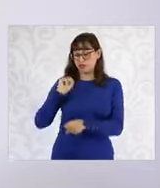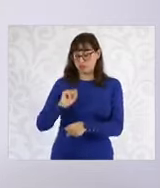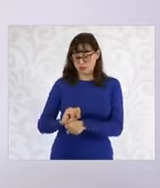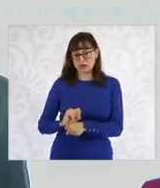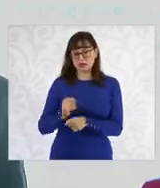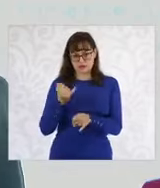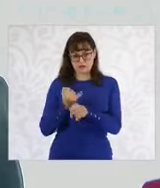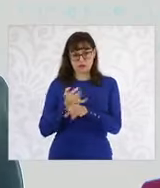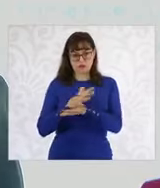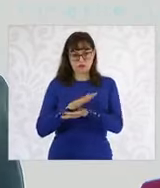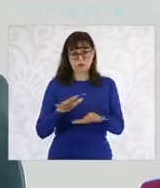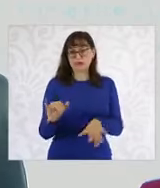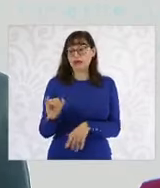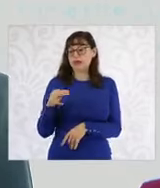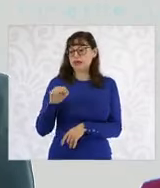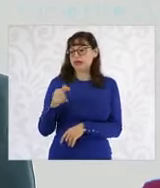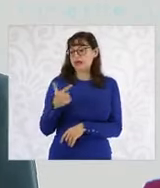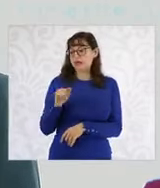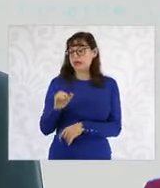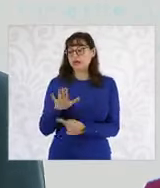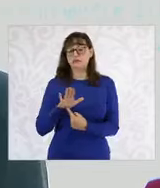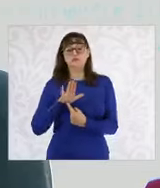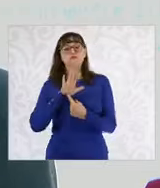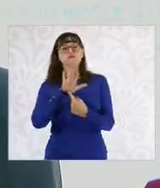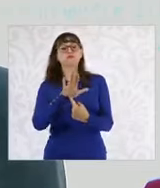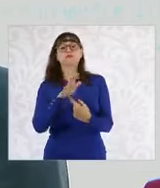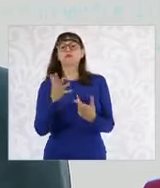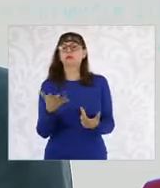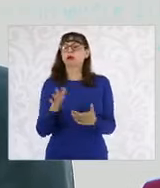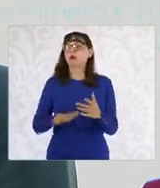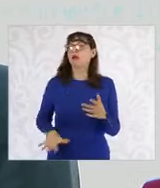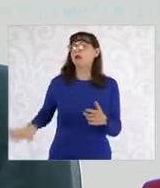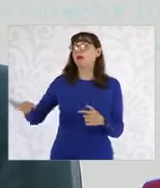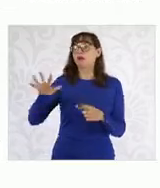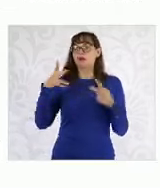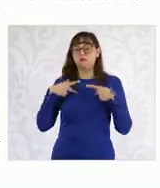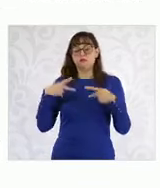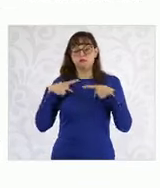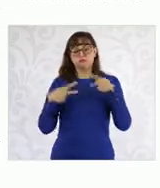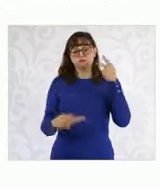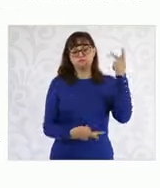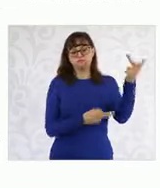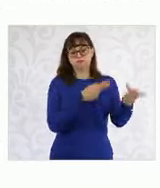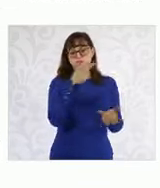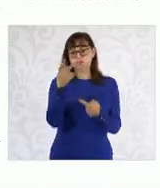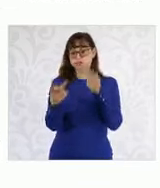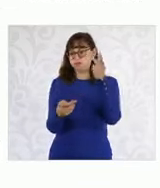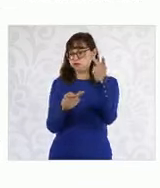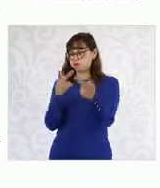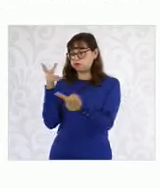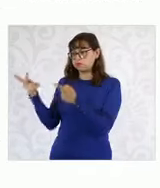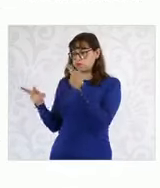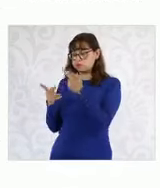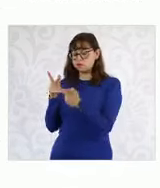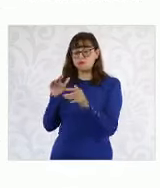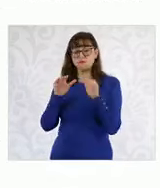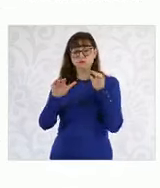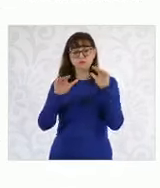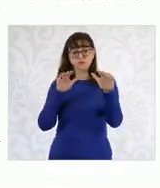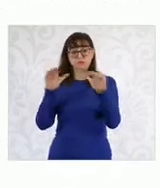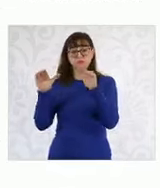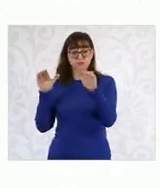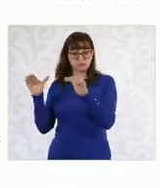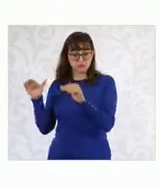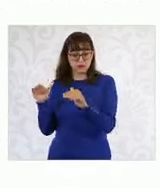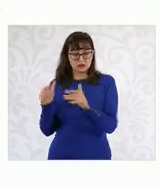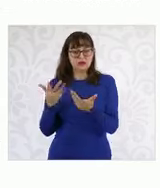el INEGI dio a conocer los resultados de la Encuesta Nacional de Seguridad Pública Urbana, ENSU, que se hace de